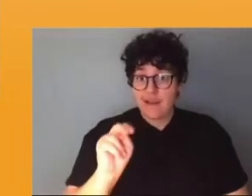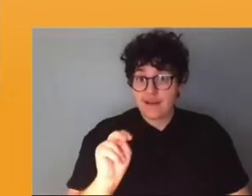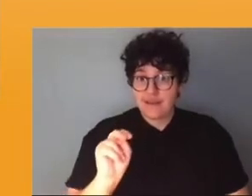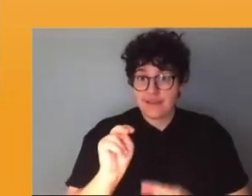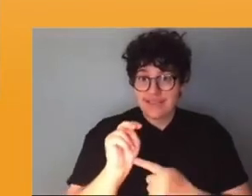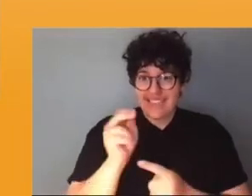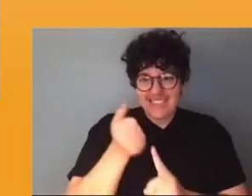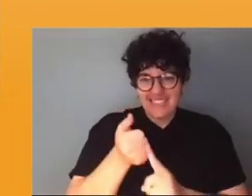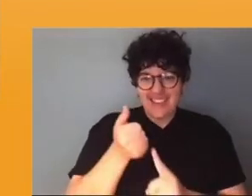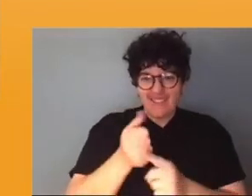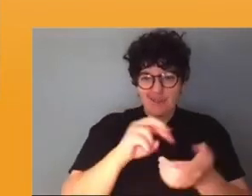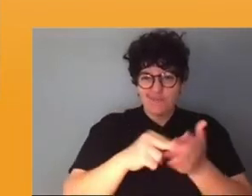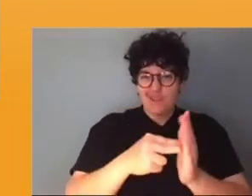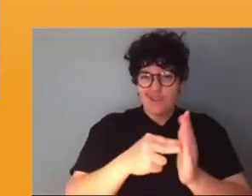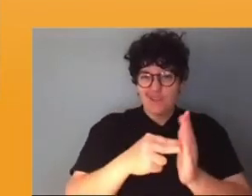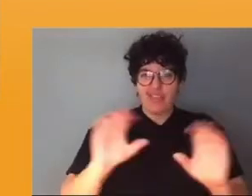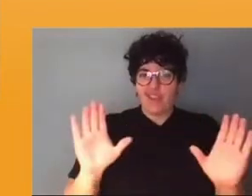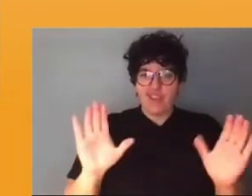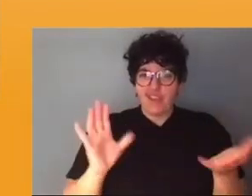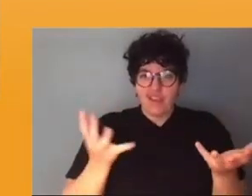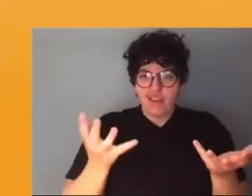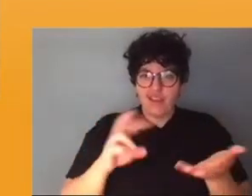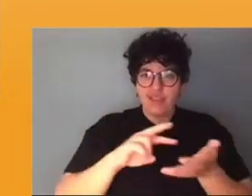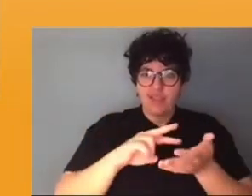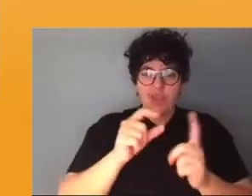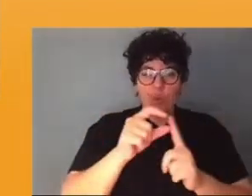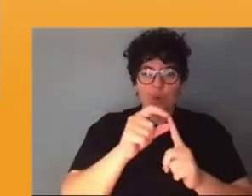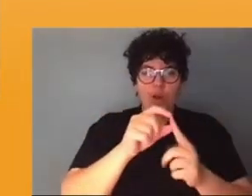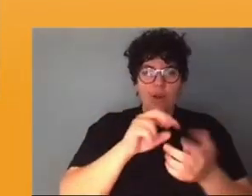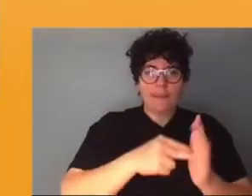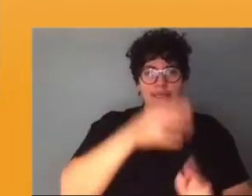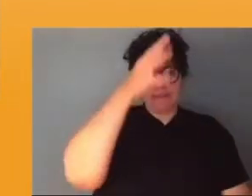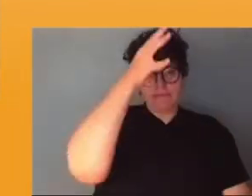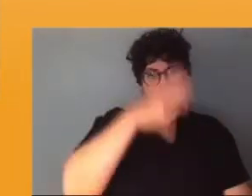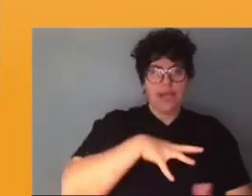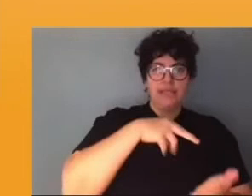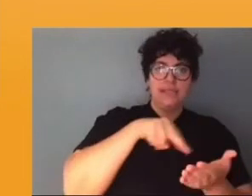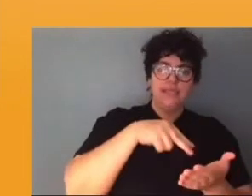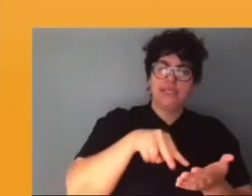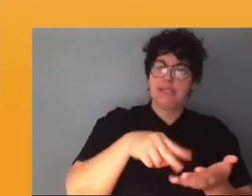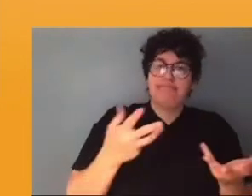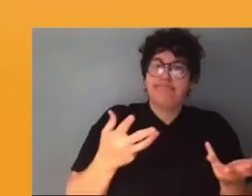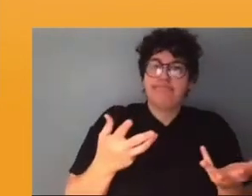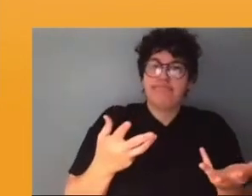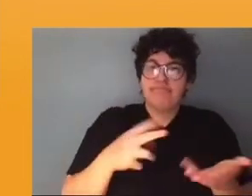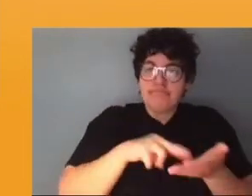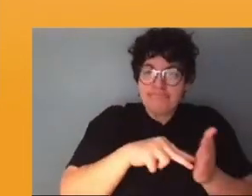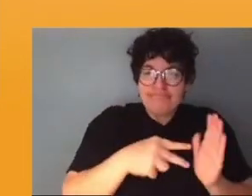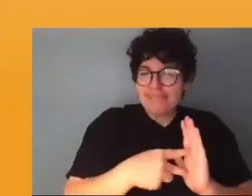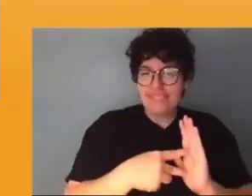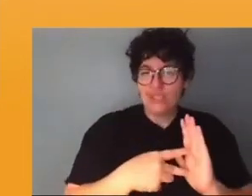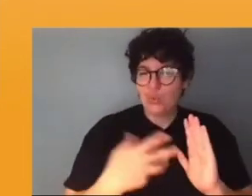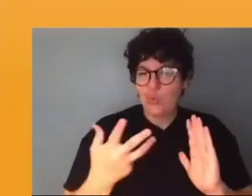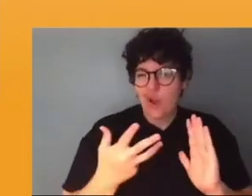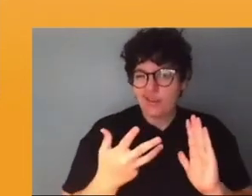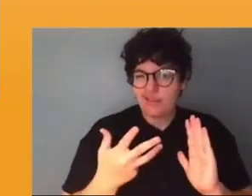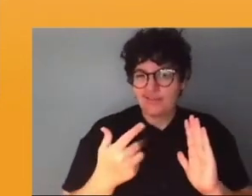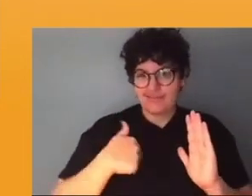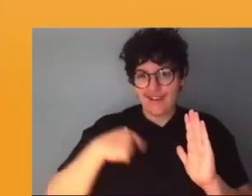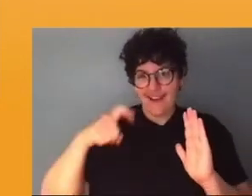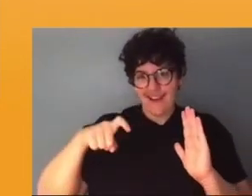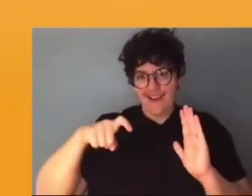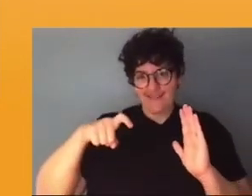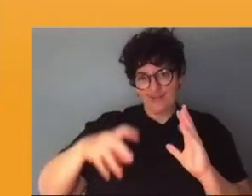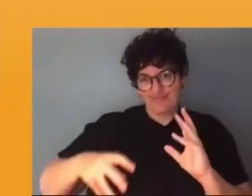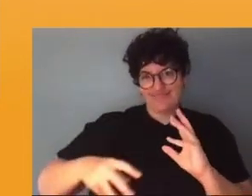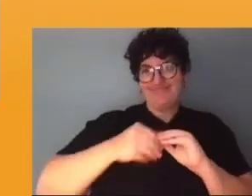La palabra significa, ya sabes, como baile masculino, pero al menos que yo le traiga